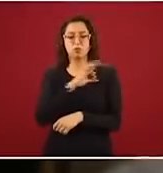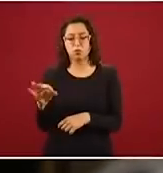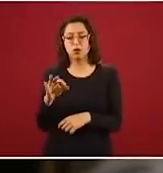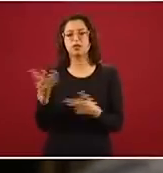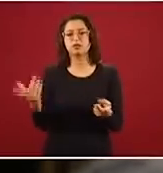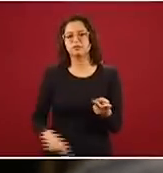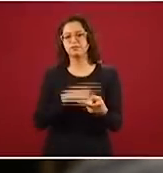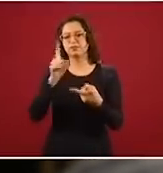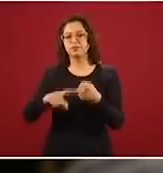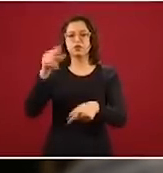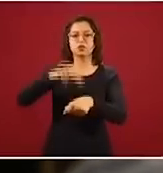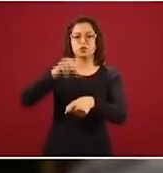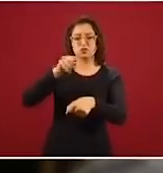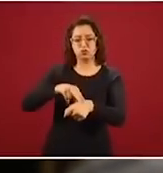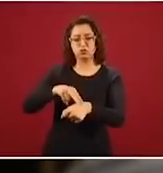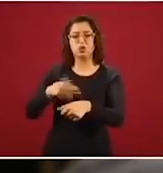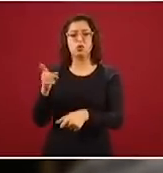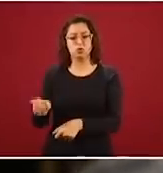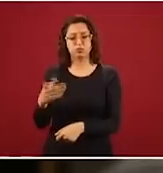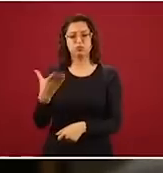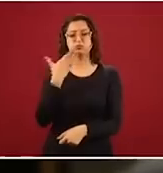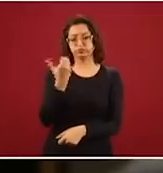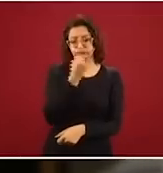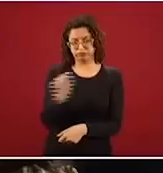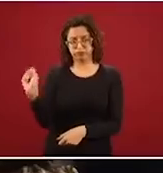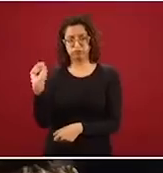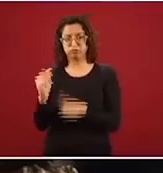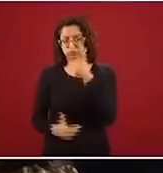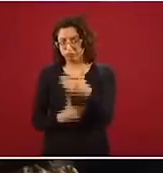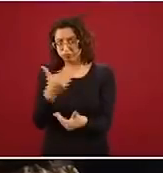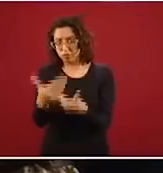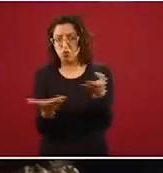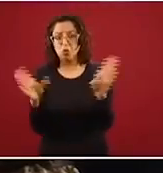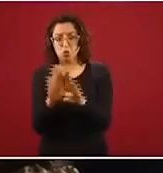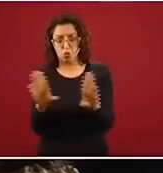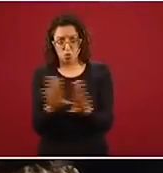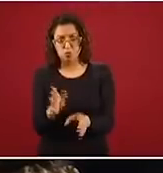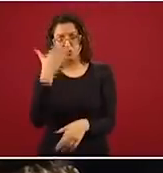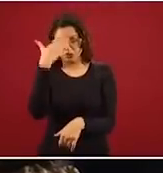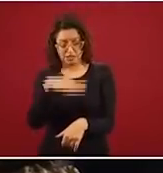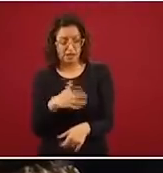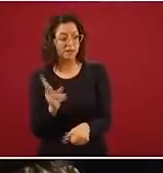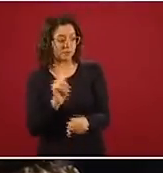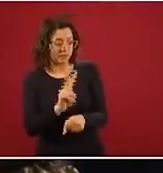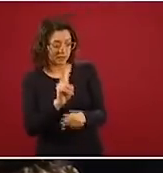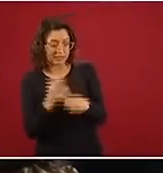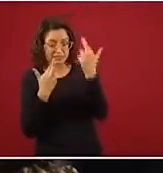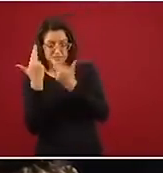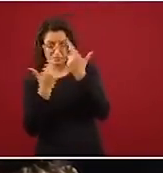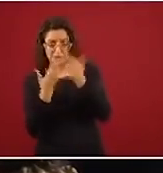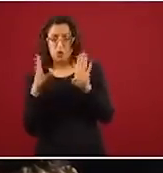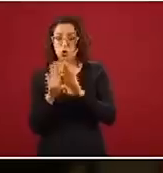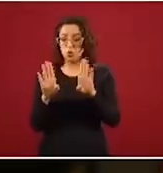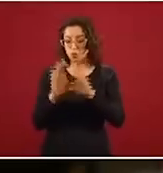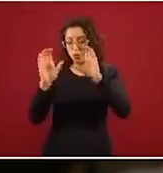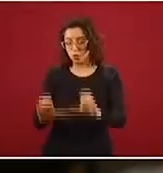También saber si los médicos de primer contacto ya saben qué protocolo, cómo atender al paciente, tener el cuidado,